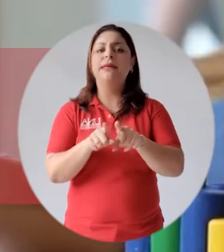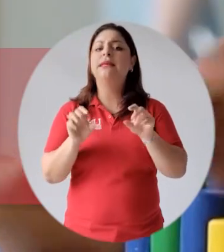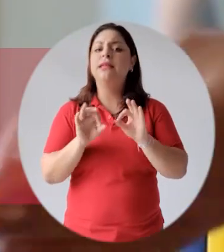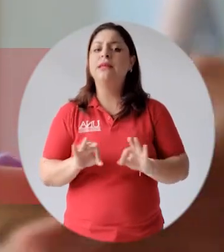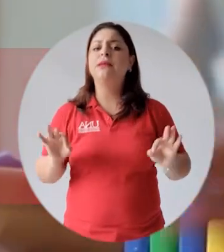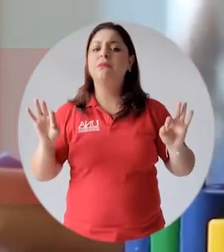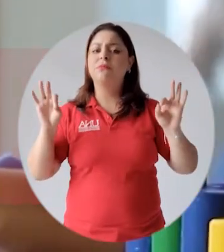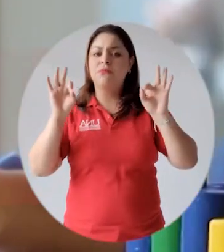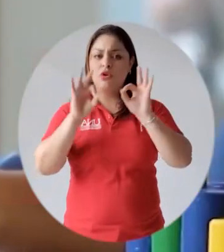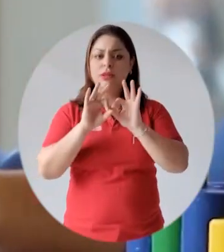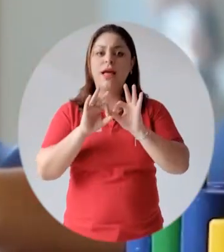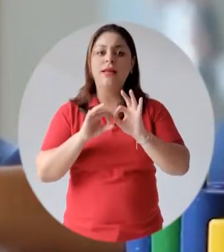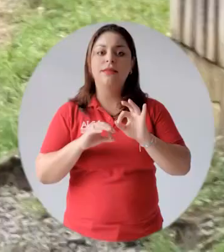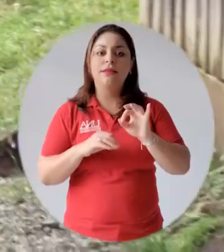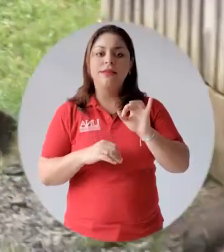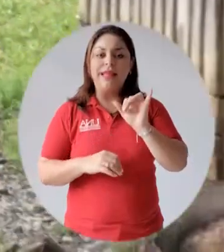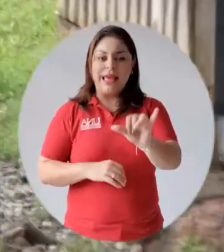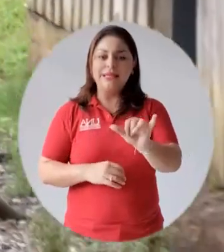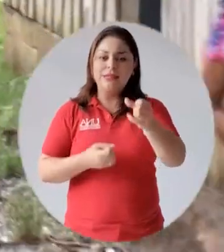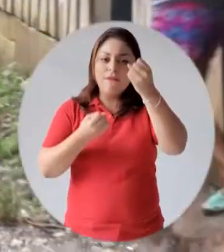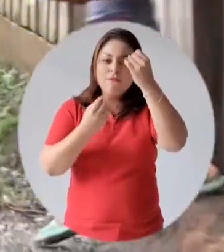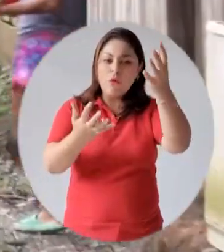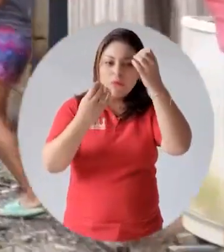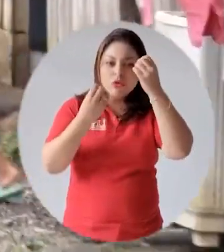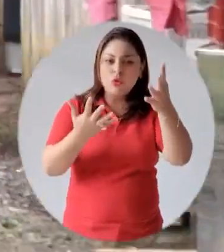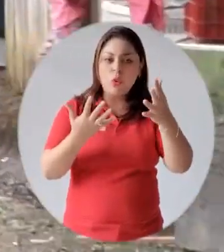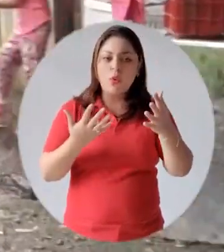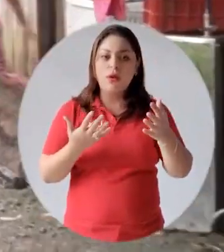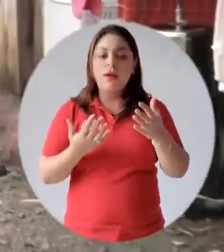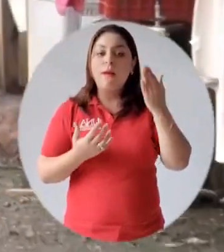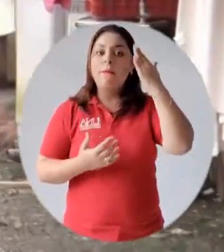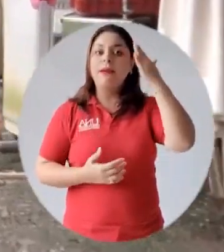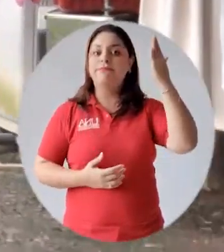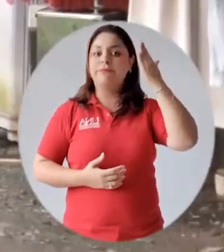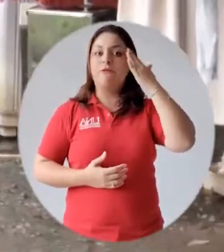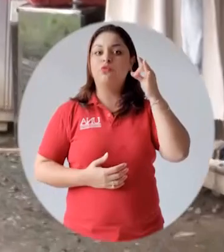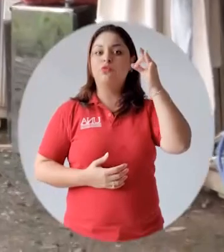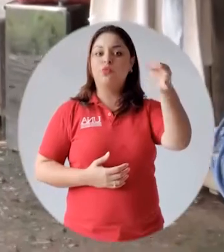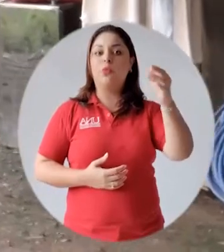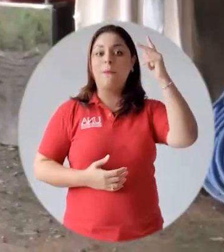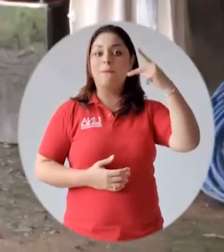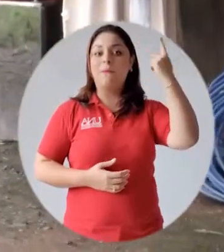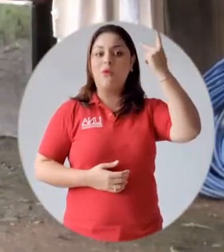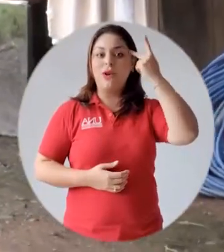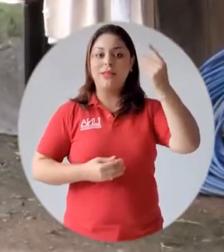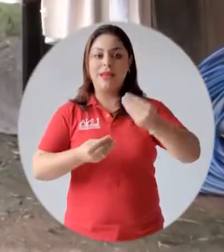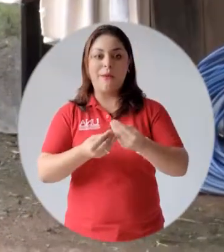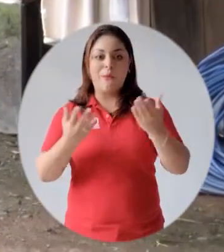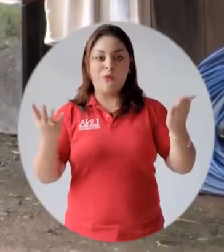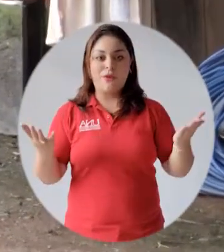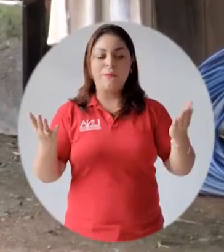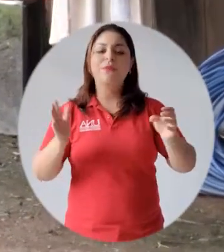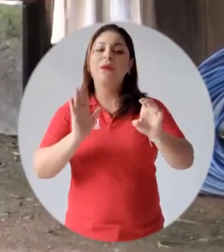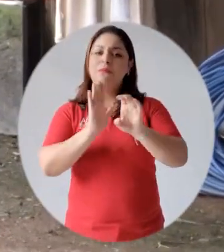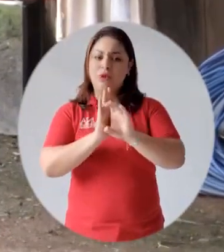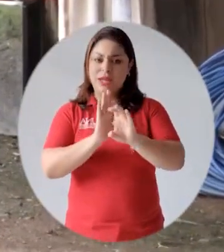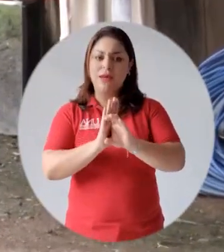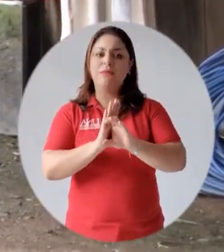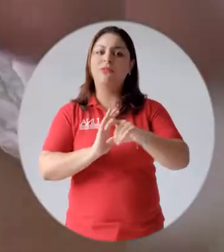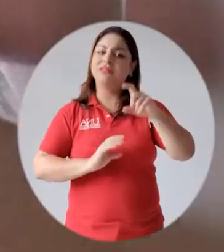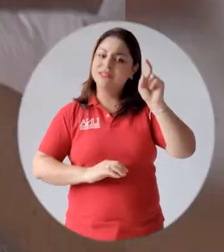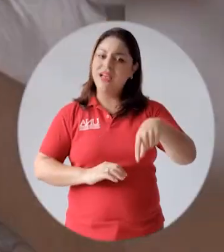también hay un aporte muy importante de este tipo de fuentes de información para la política pública. Por ejemplo, la